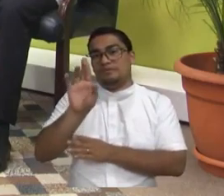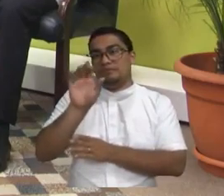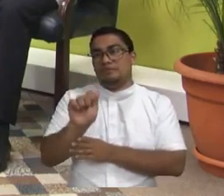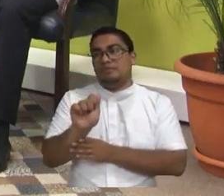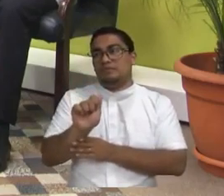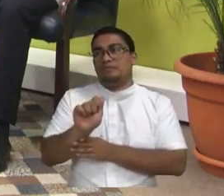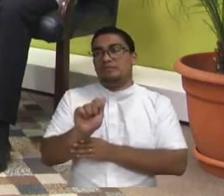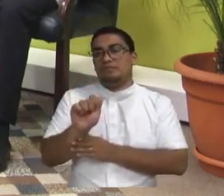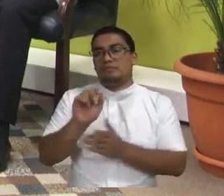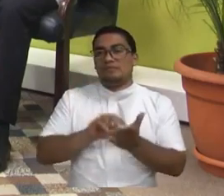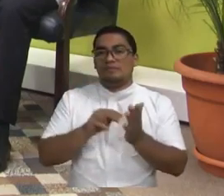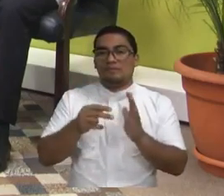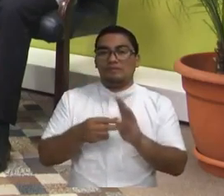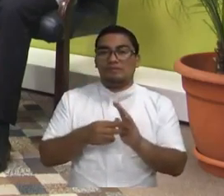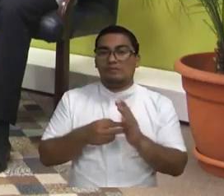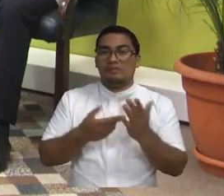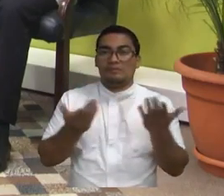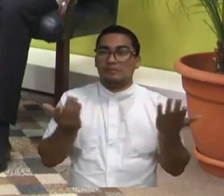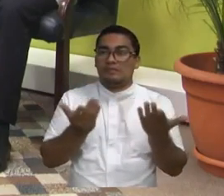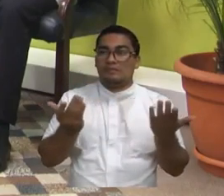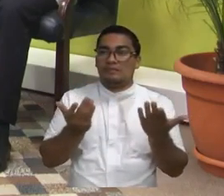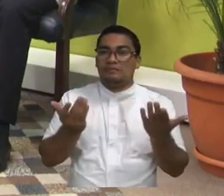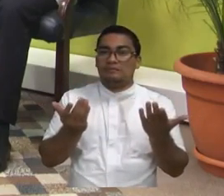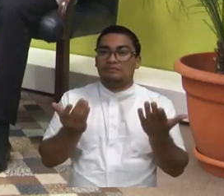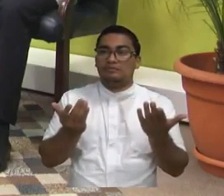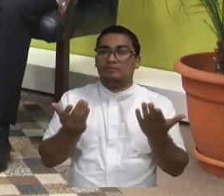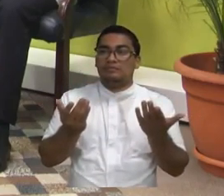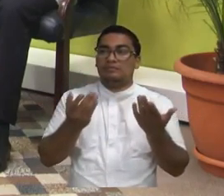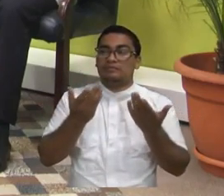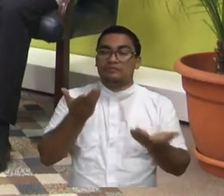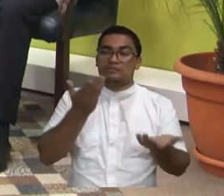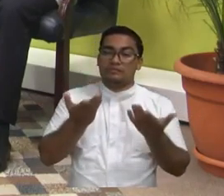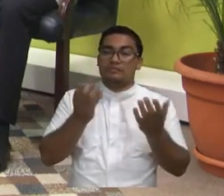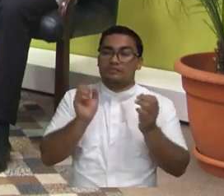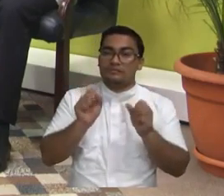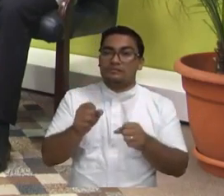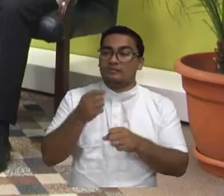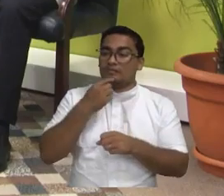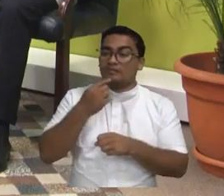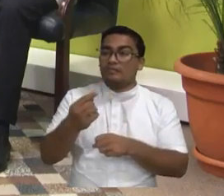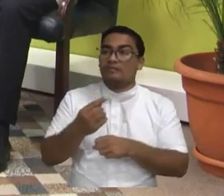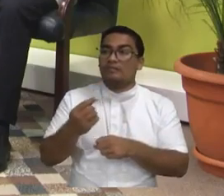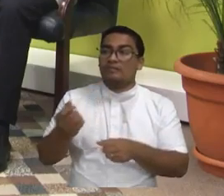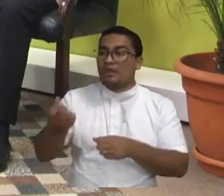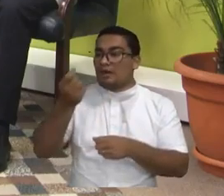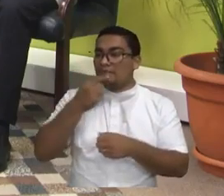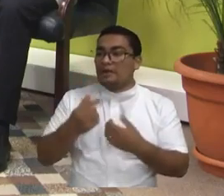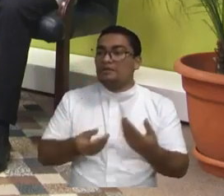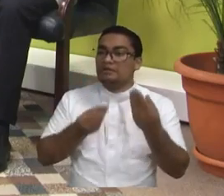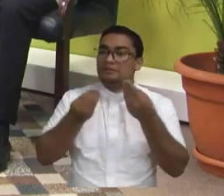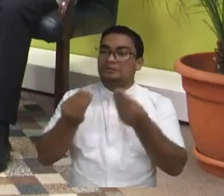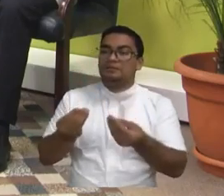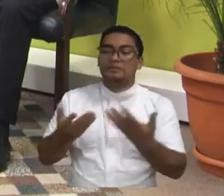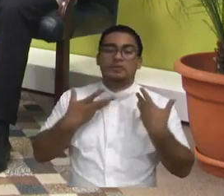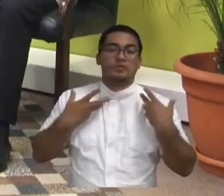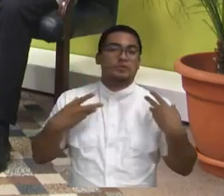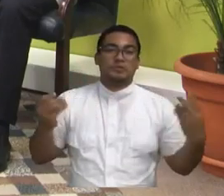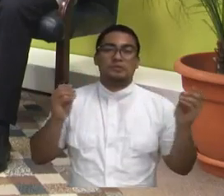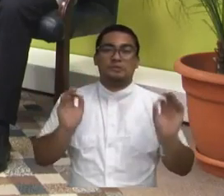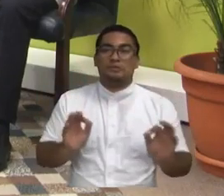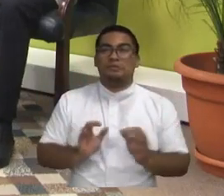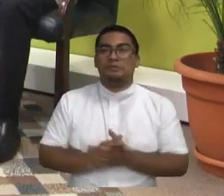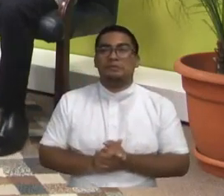todavía características bien definidas de lepra, y nos permite captar y diagnosticarlo y darle un tratamiento a tiempo para que él no quede con